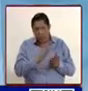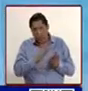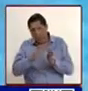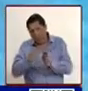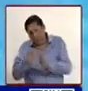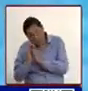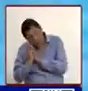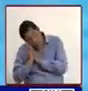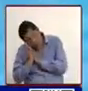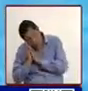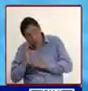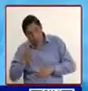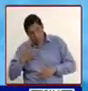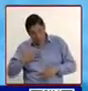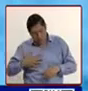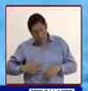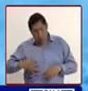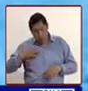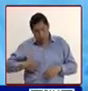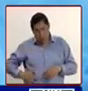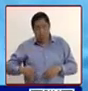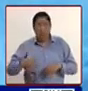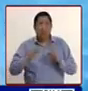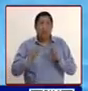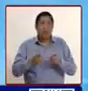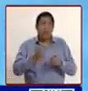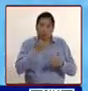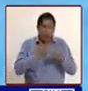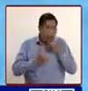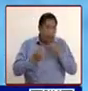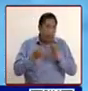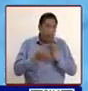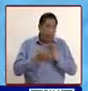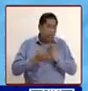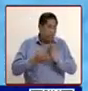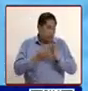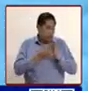recostado, una parte del hombro, ¿no? Asimismo, con relación